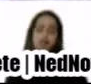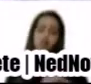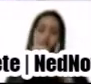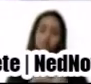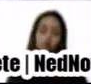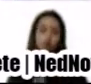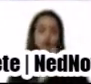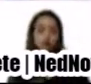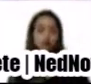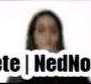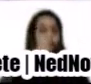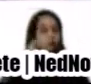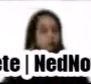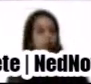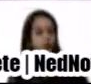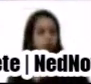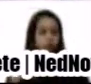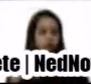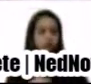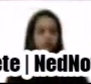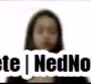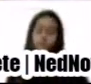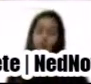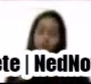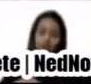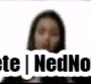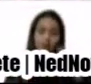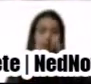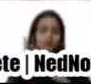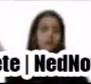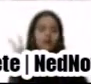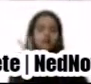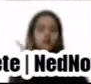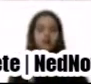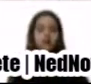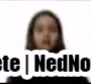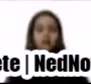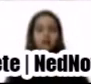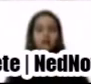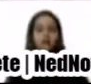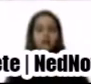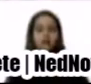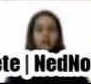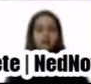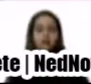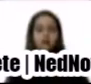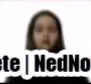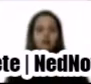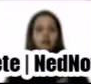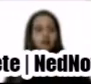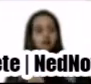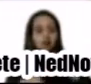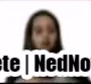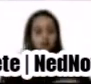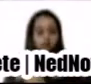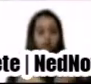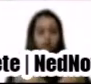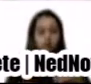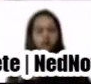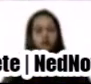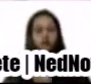de operar y oponerse a esta dictadura. No vemos partes en conflicto en esto, vemos una